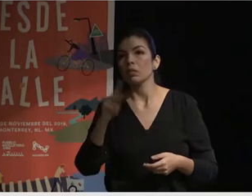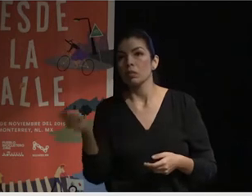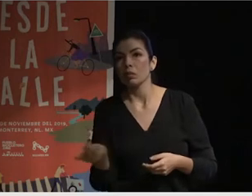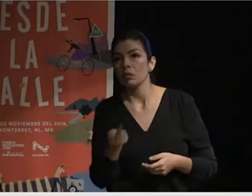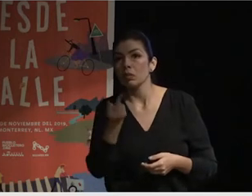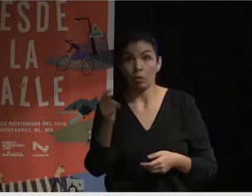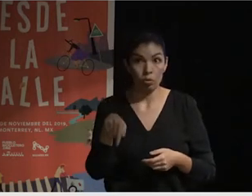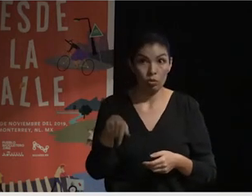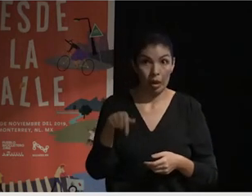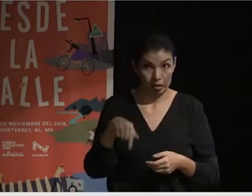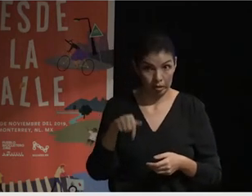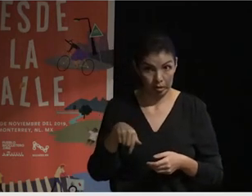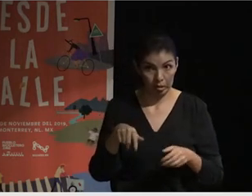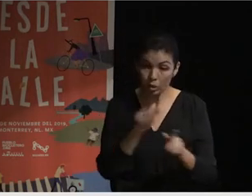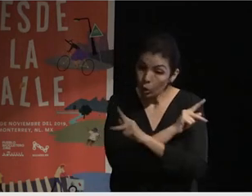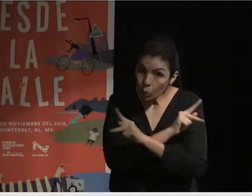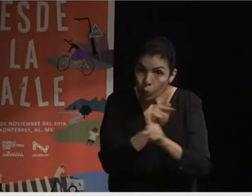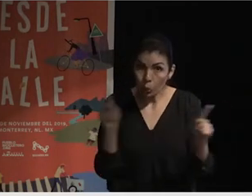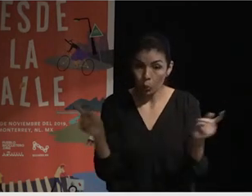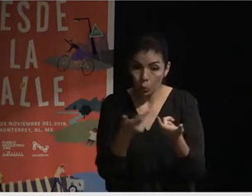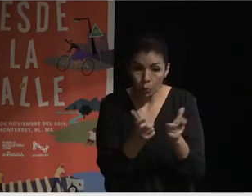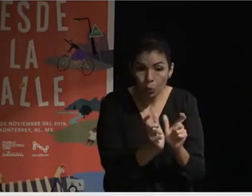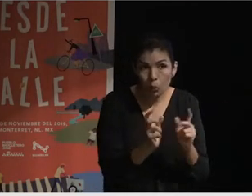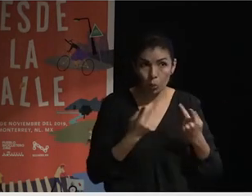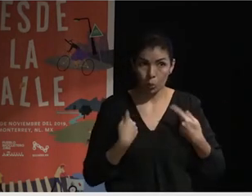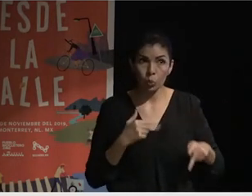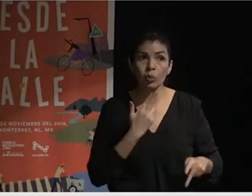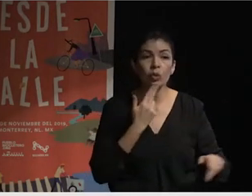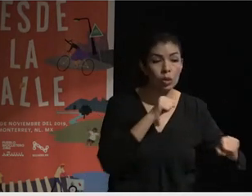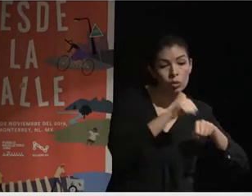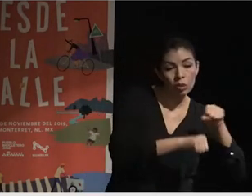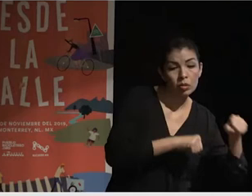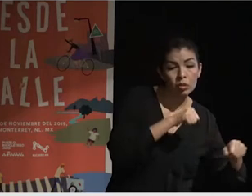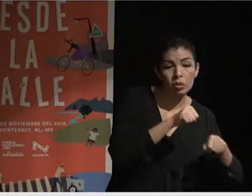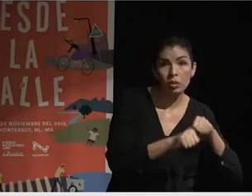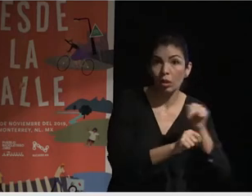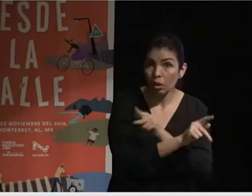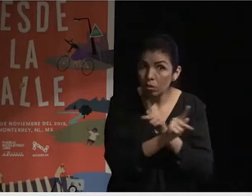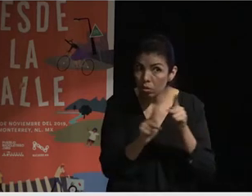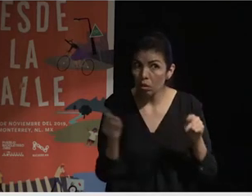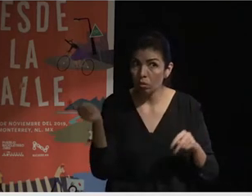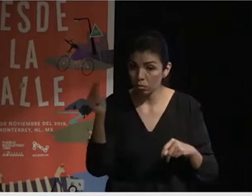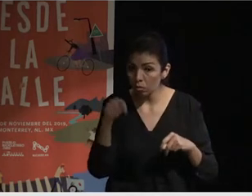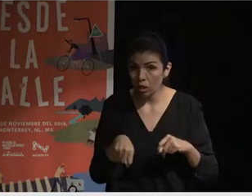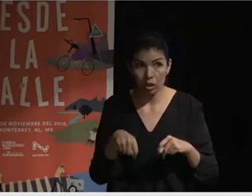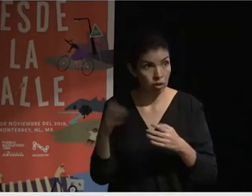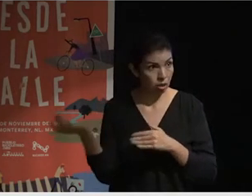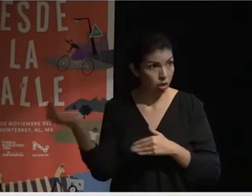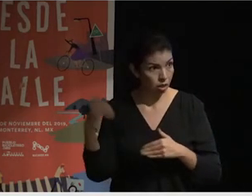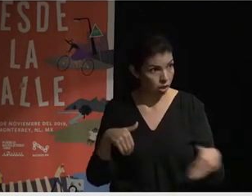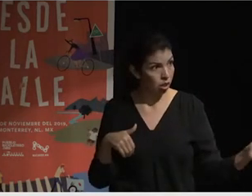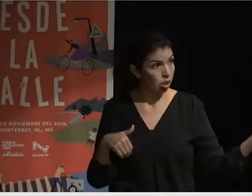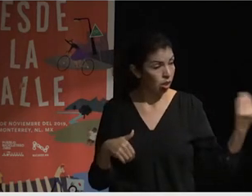diferentes grupos de ciclistas que hay en el país, y qué pasaría si lo estuviéramos, ¿no? Yo les puedo decir así fácilmente,